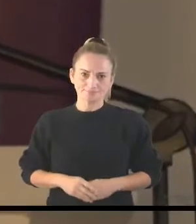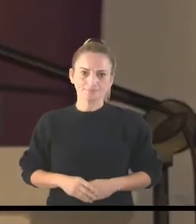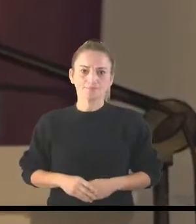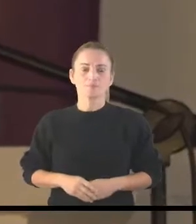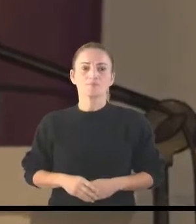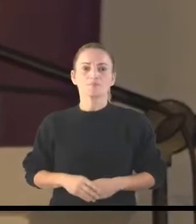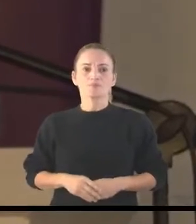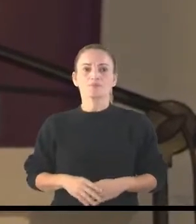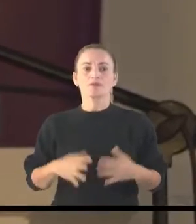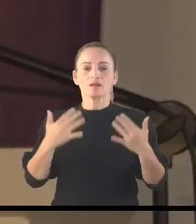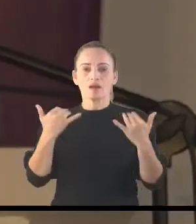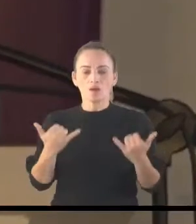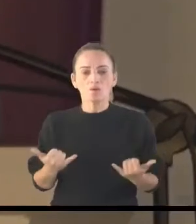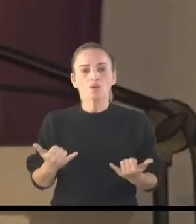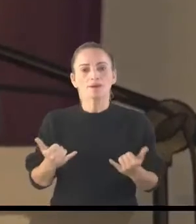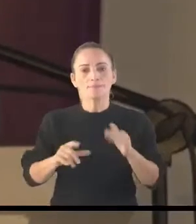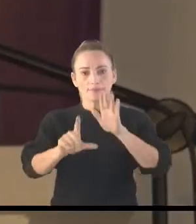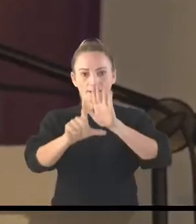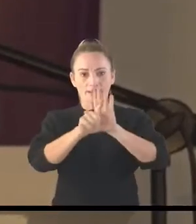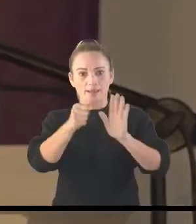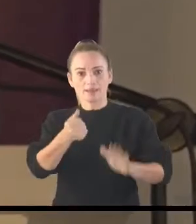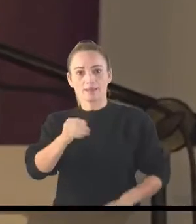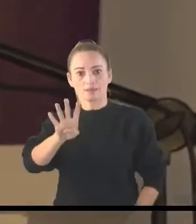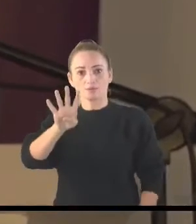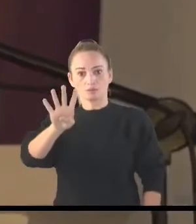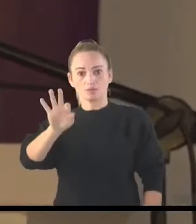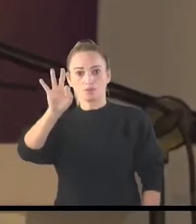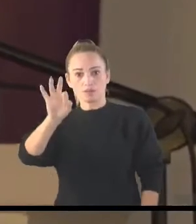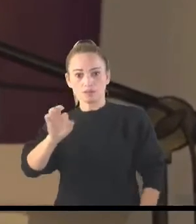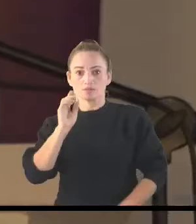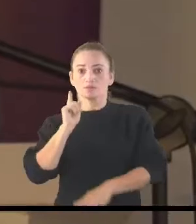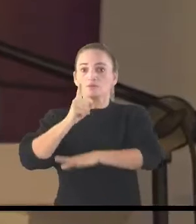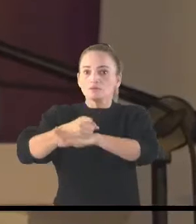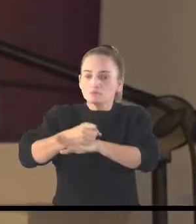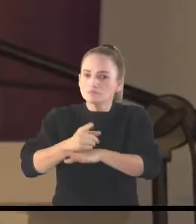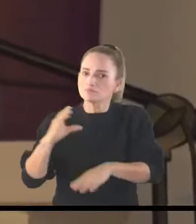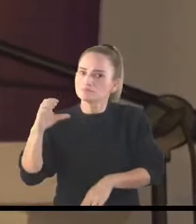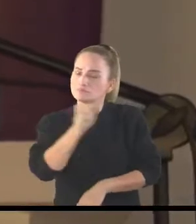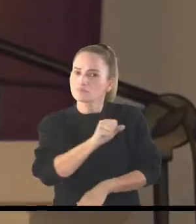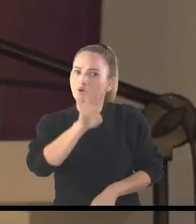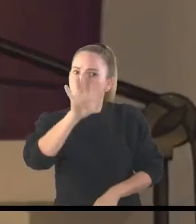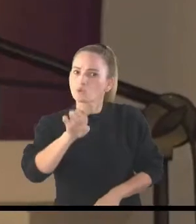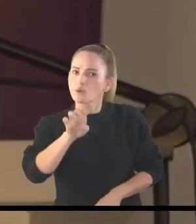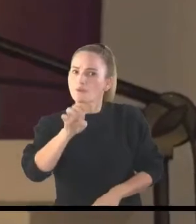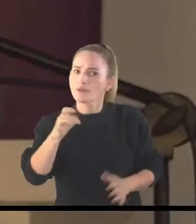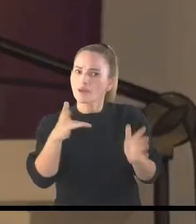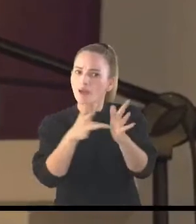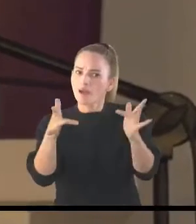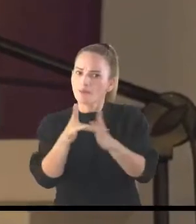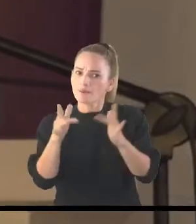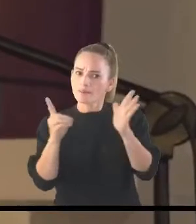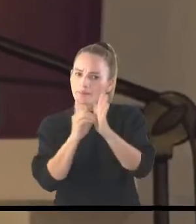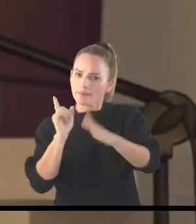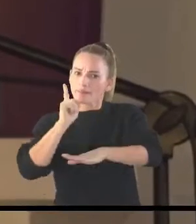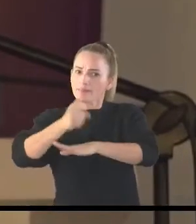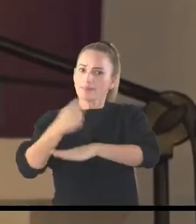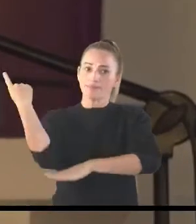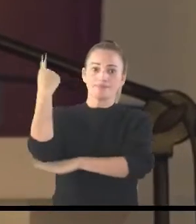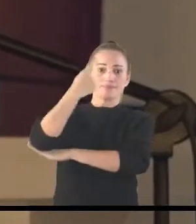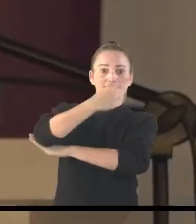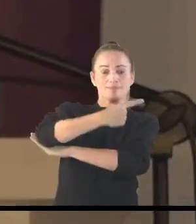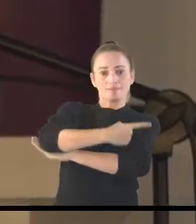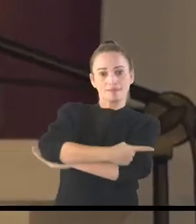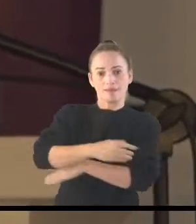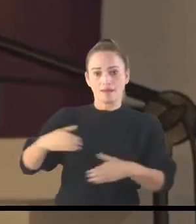Después de la promulgación de la Ley 1448, se decretó el 9 de abril como el día para conmemorar a las